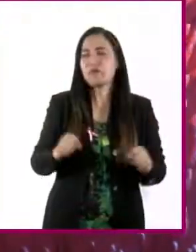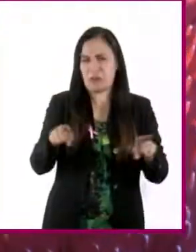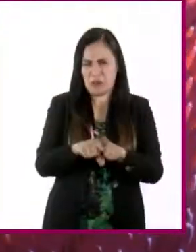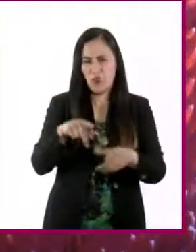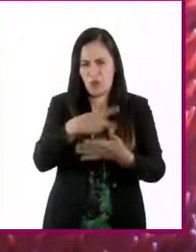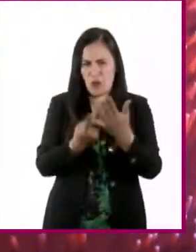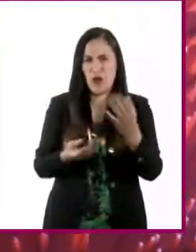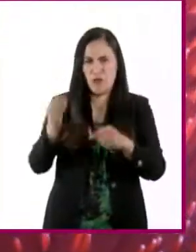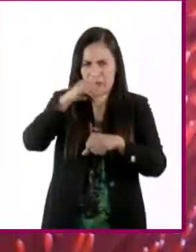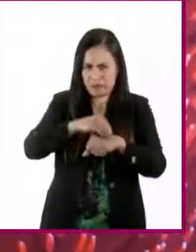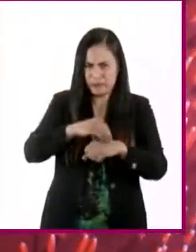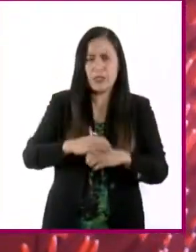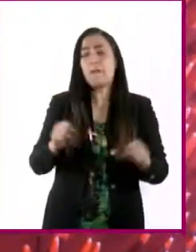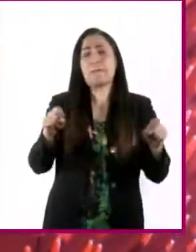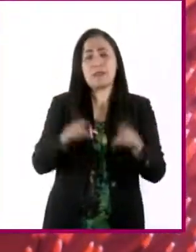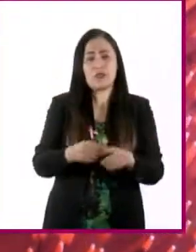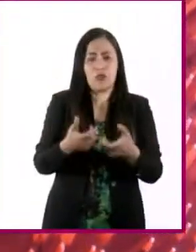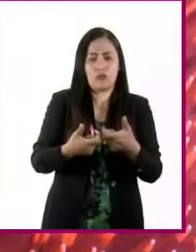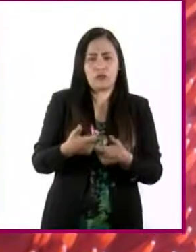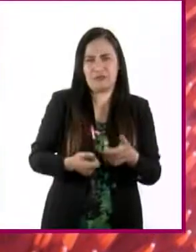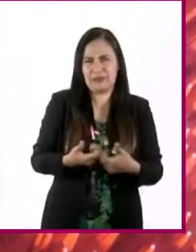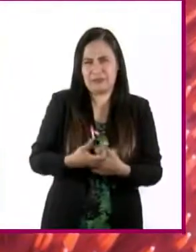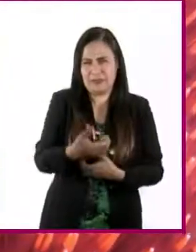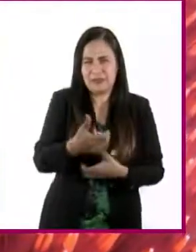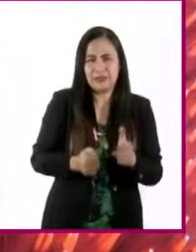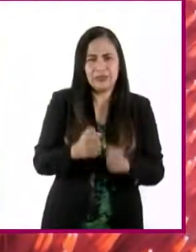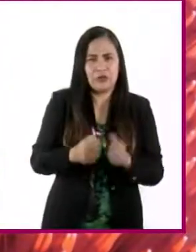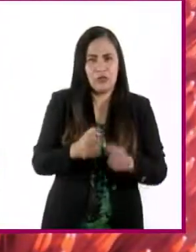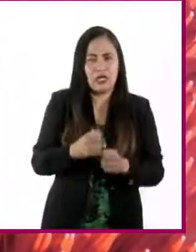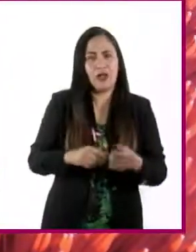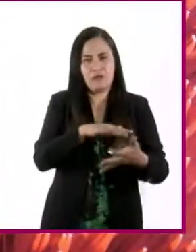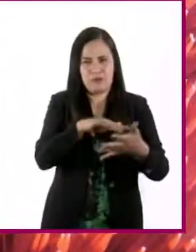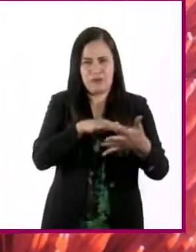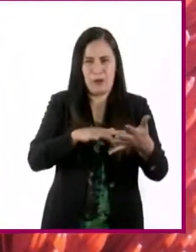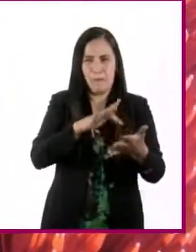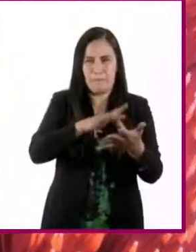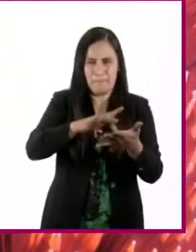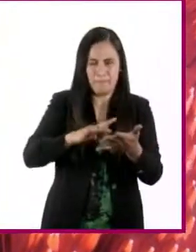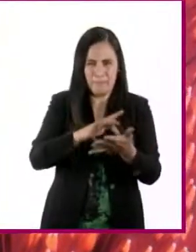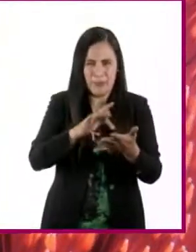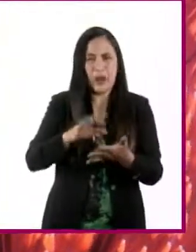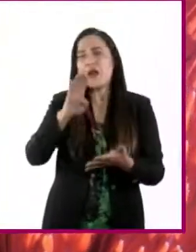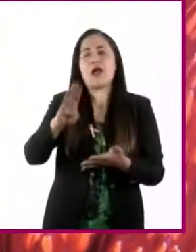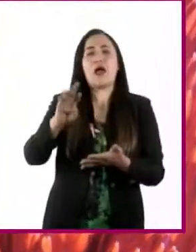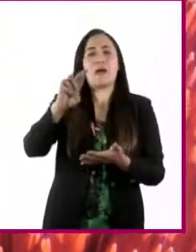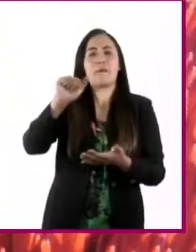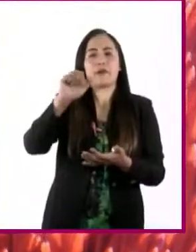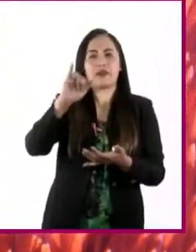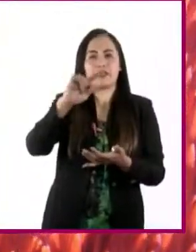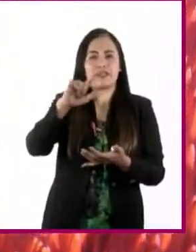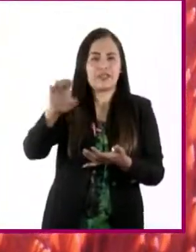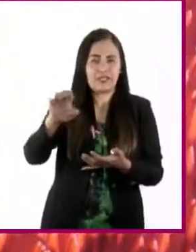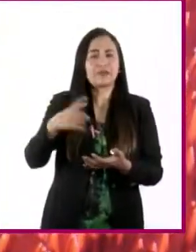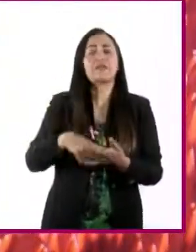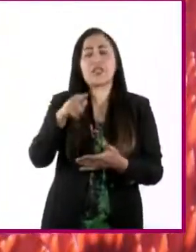motora o discapacidad visual al acceder a una computadora y manipularla para trabajar y obtener información. Se conecta por puerto USB. También hay tecnología para acceder